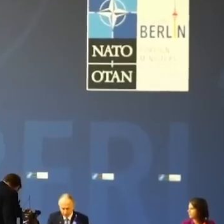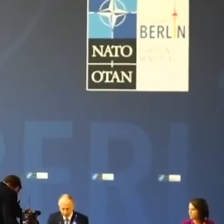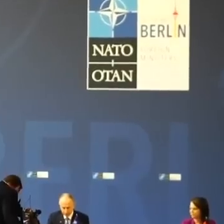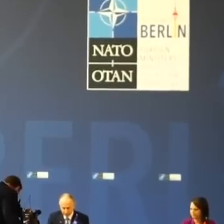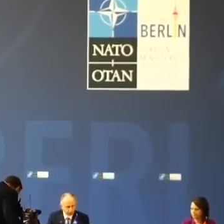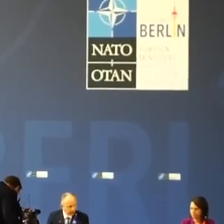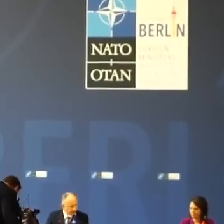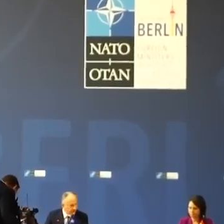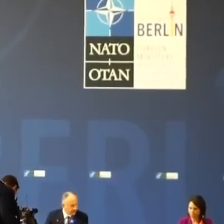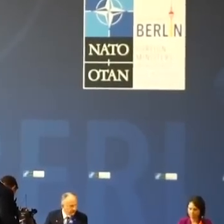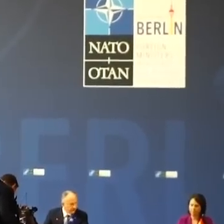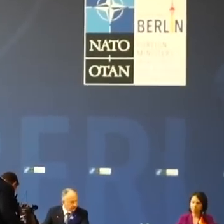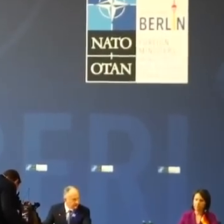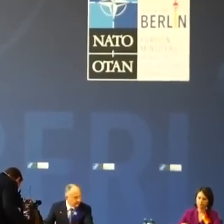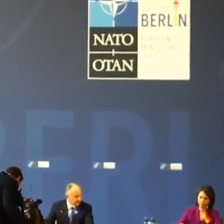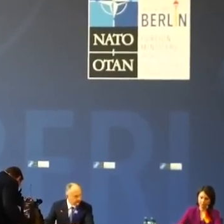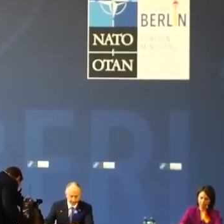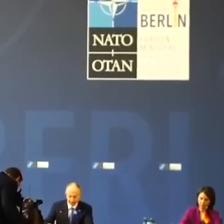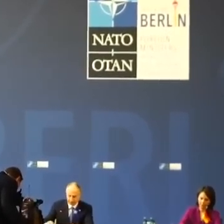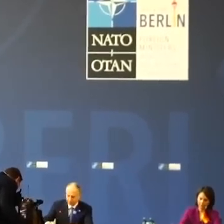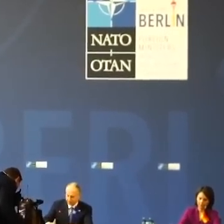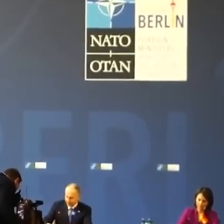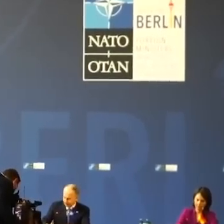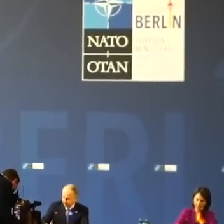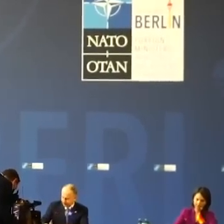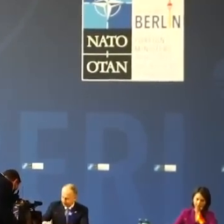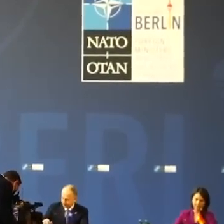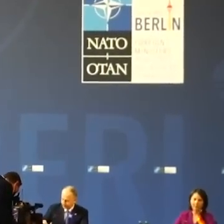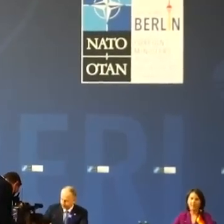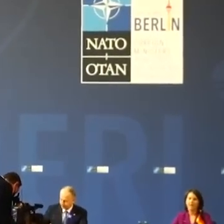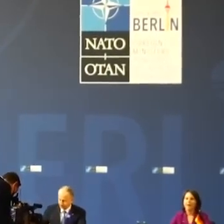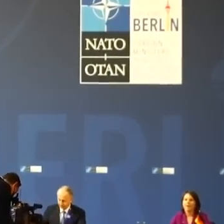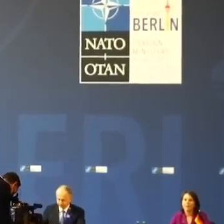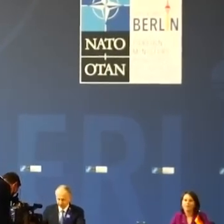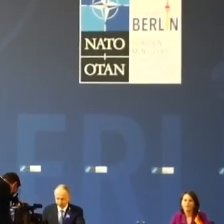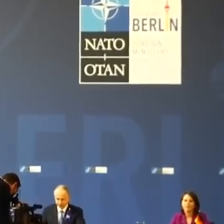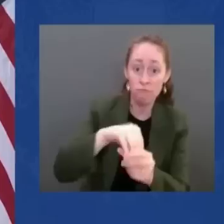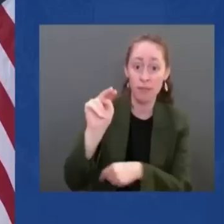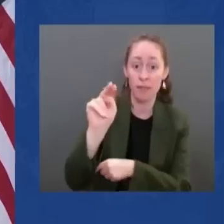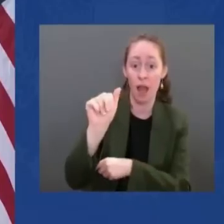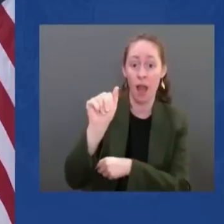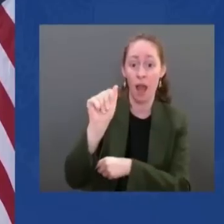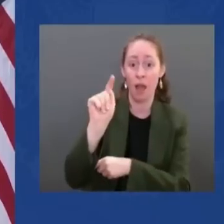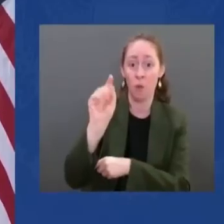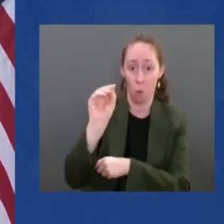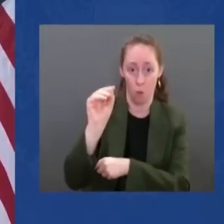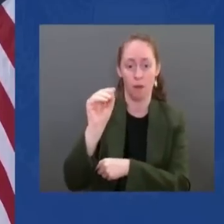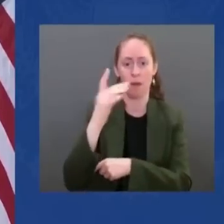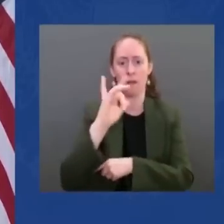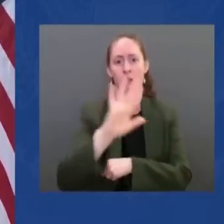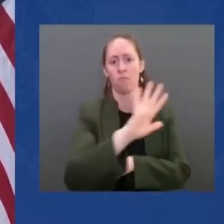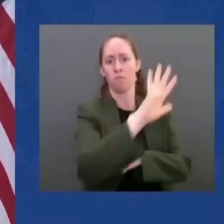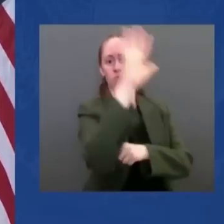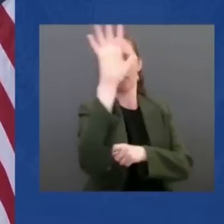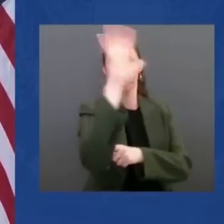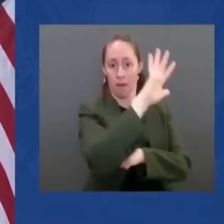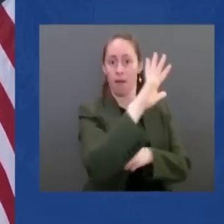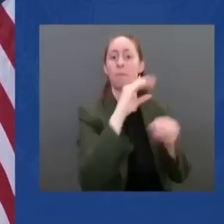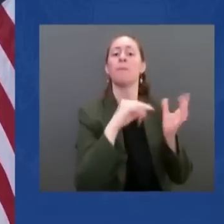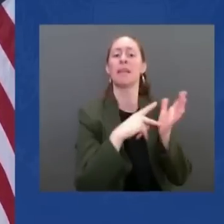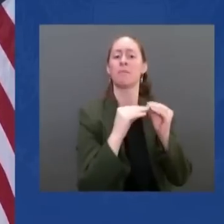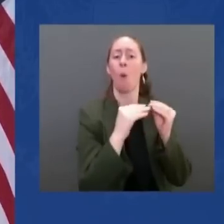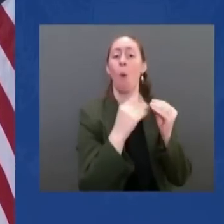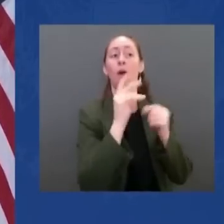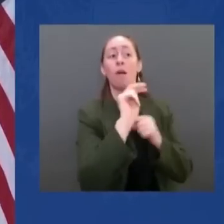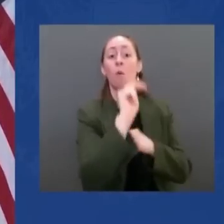requisito necesario para completar el proceso de adhesión. Después de reunirse en la Casa Blanca con su homólogo finlandés Sauli Niinistö y la